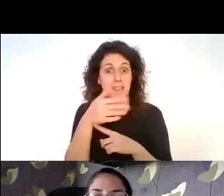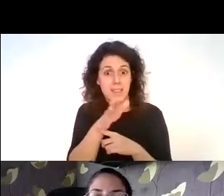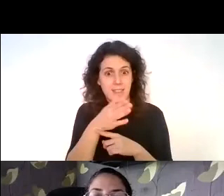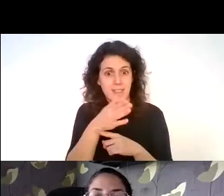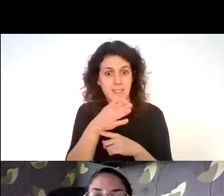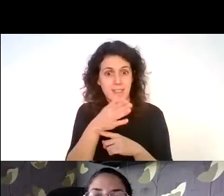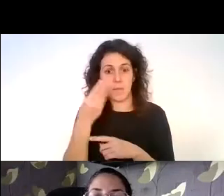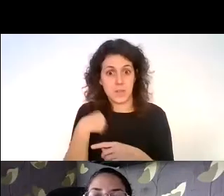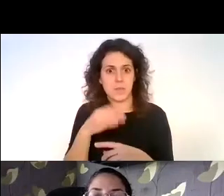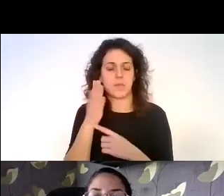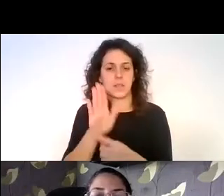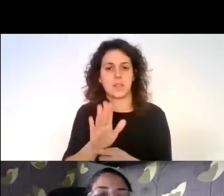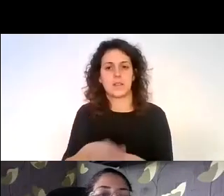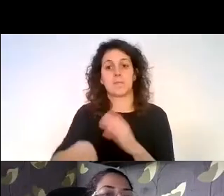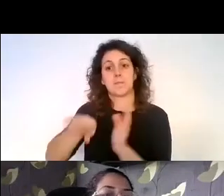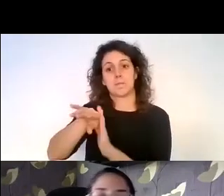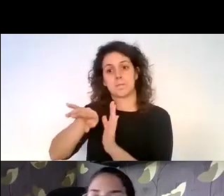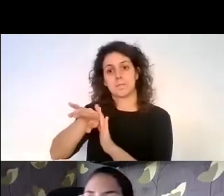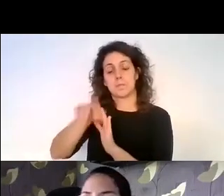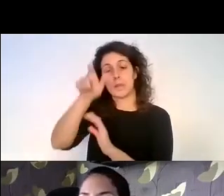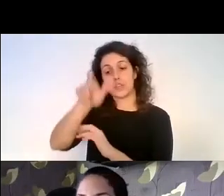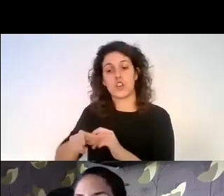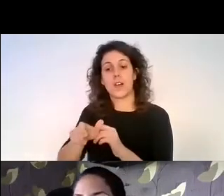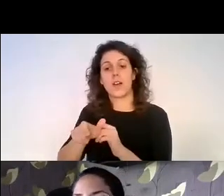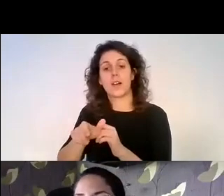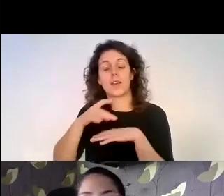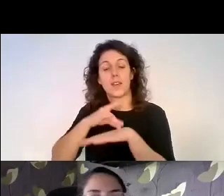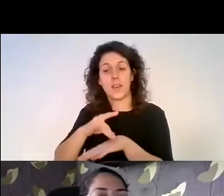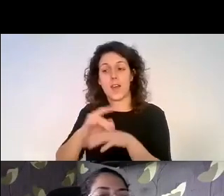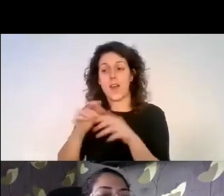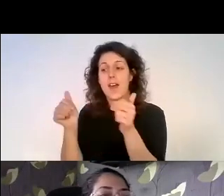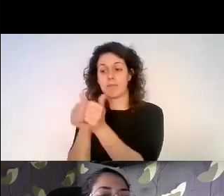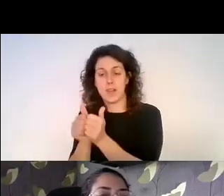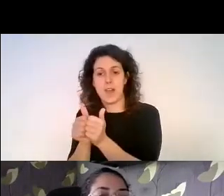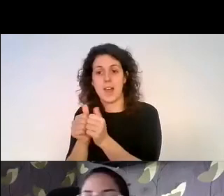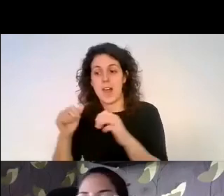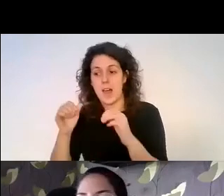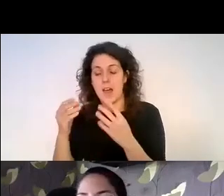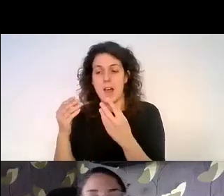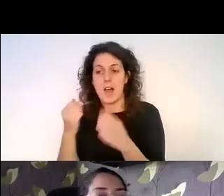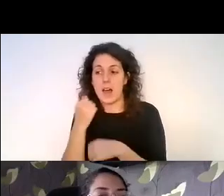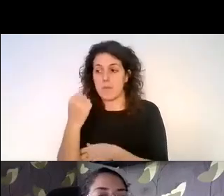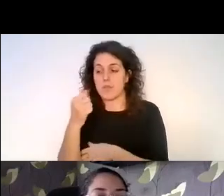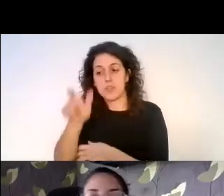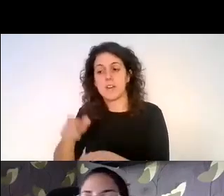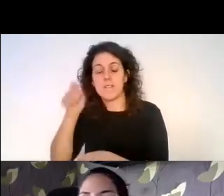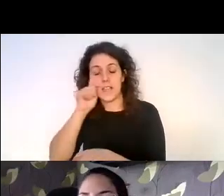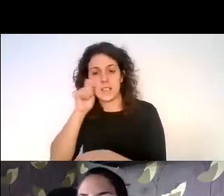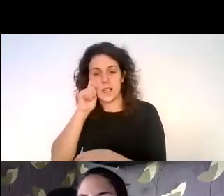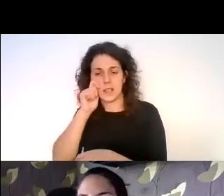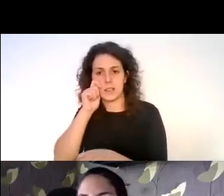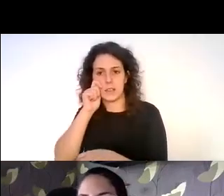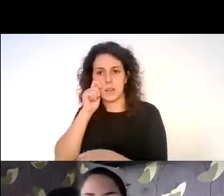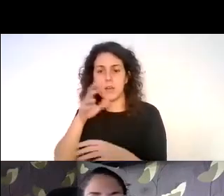derecha, un lazarillo apoya a un visitante a que suba una pendiente con mucha roca.